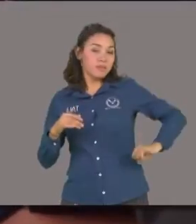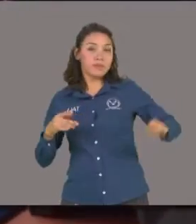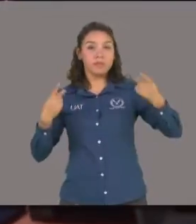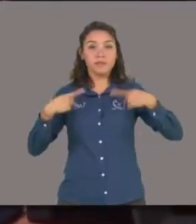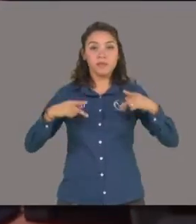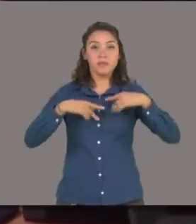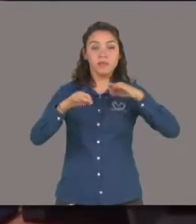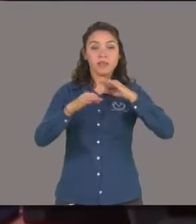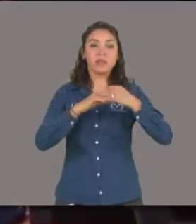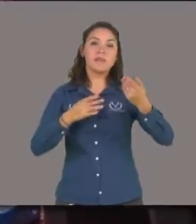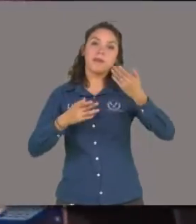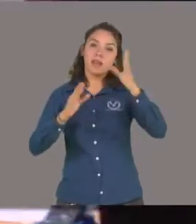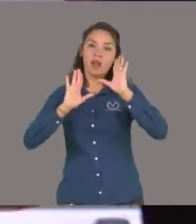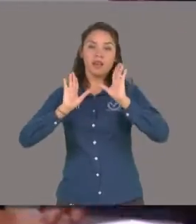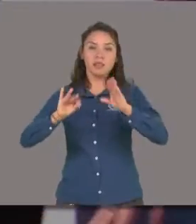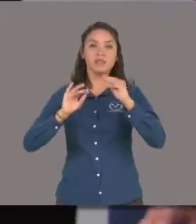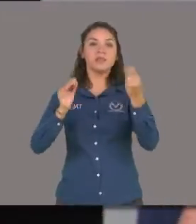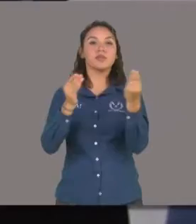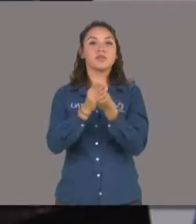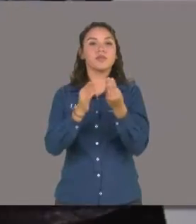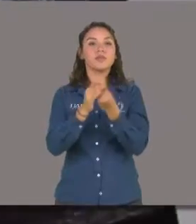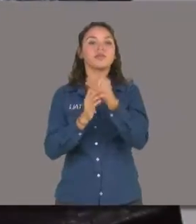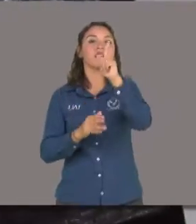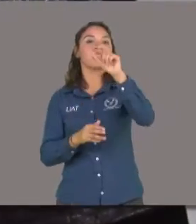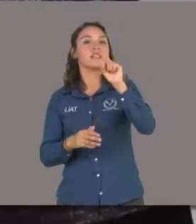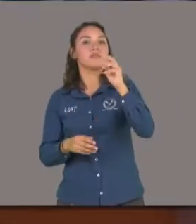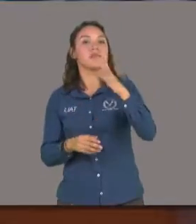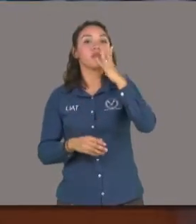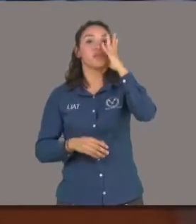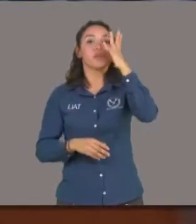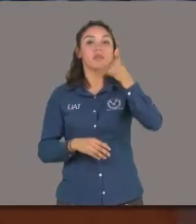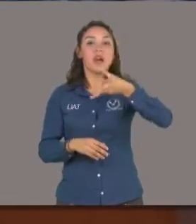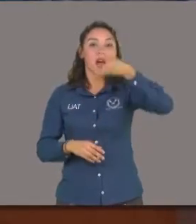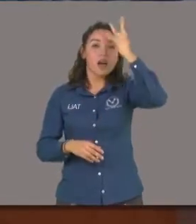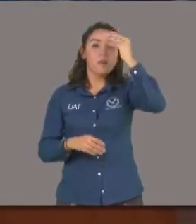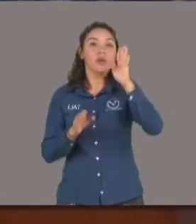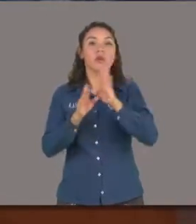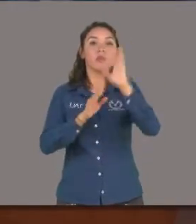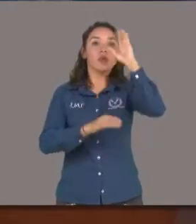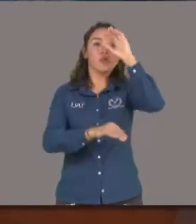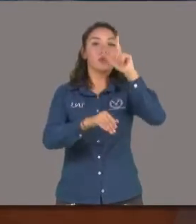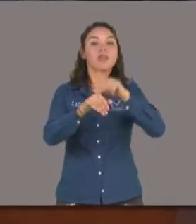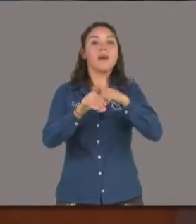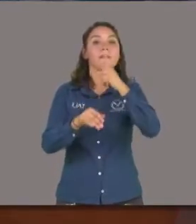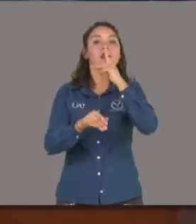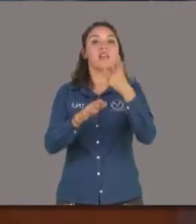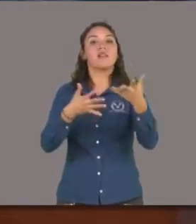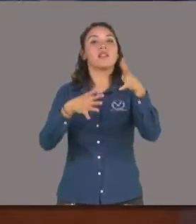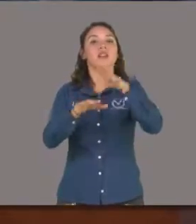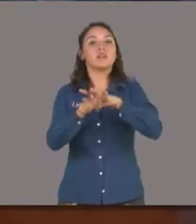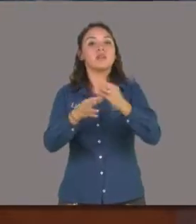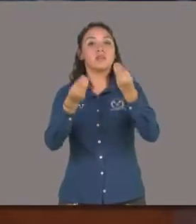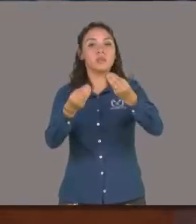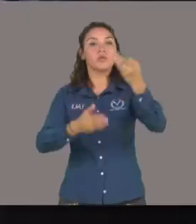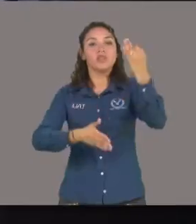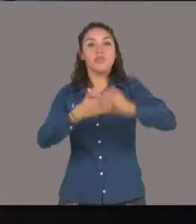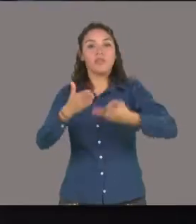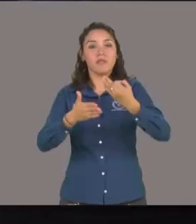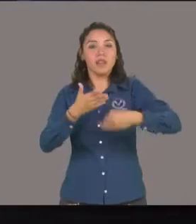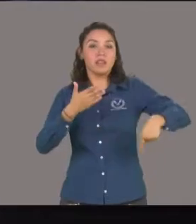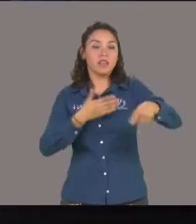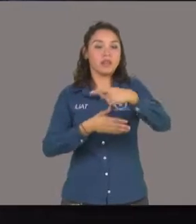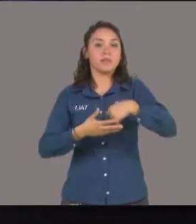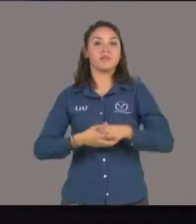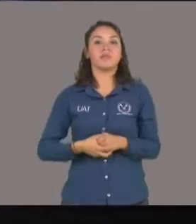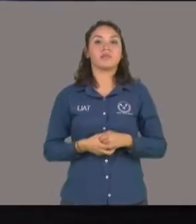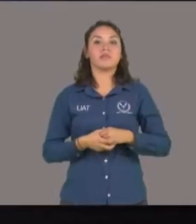en que con el aprendizaje obtenido se demuestra en los hechos el interés de las autoridades universitarias y estudiantes en